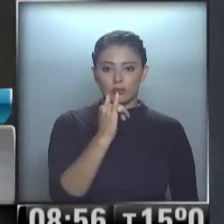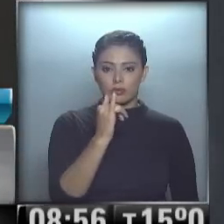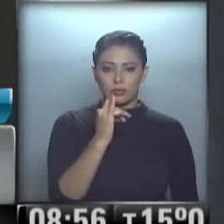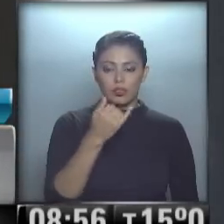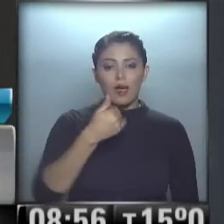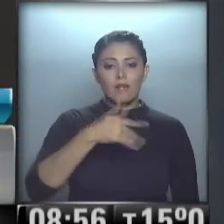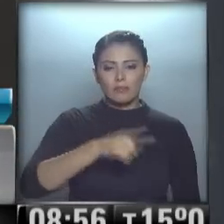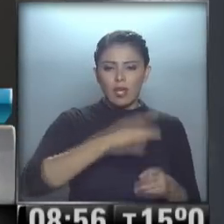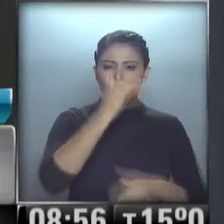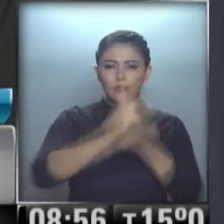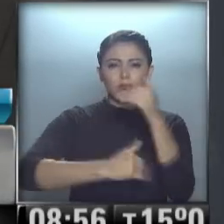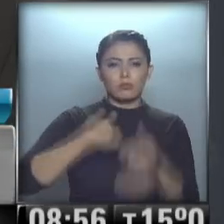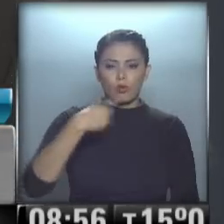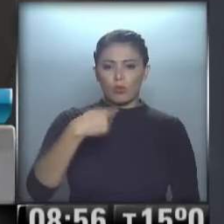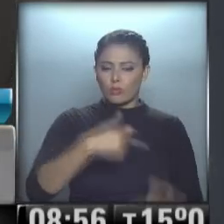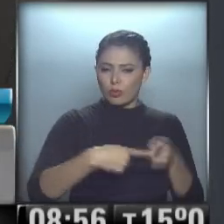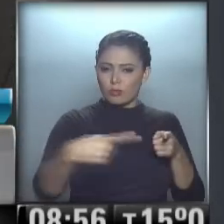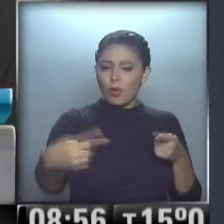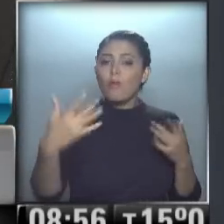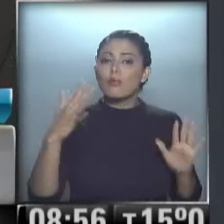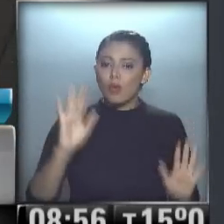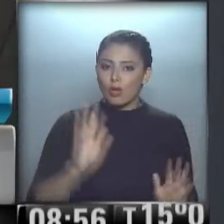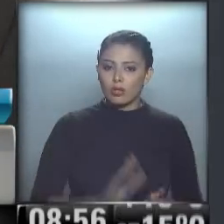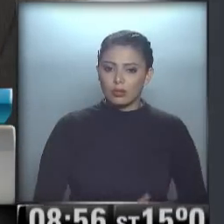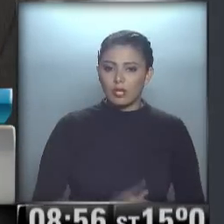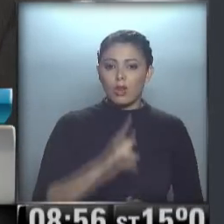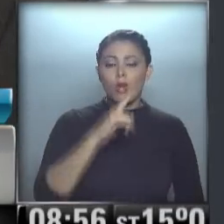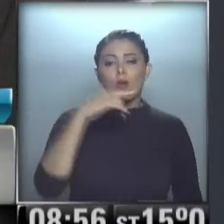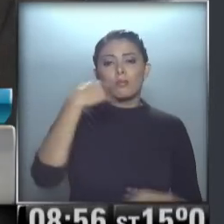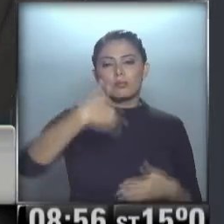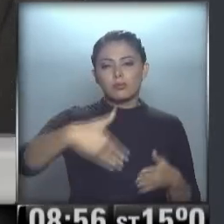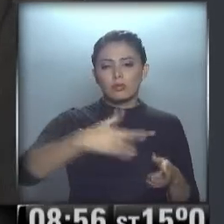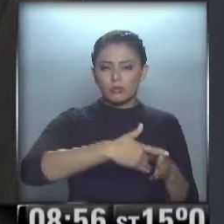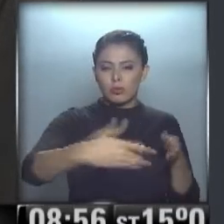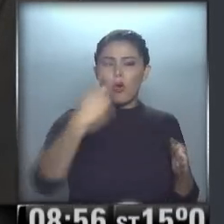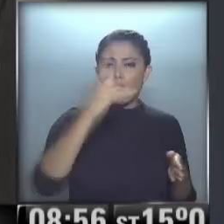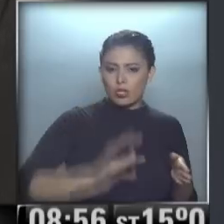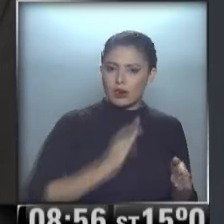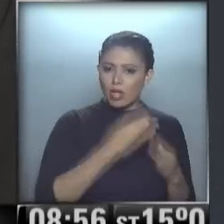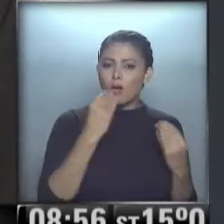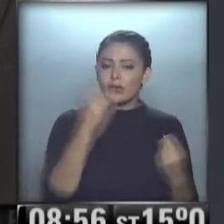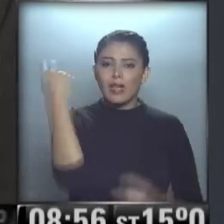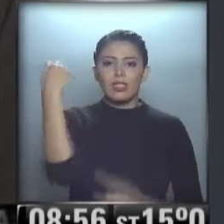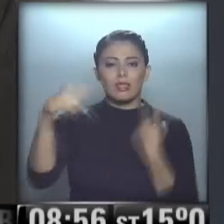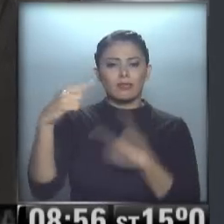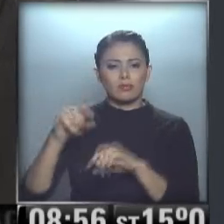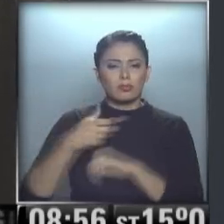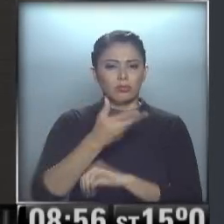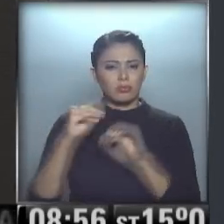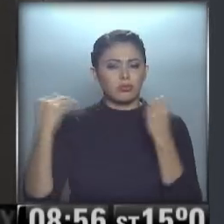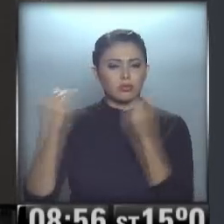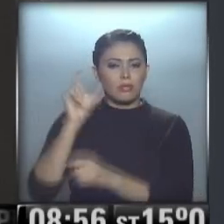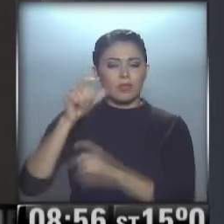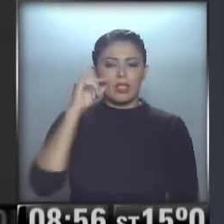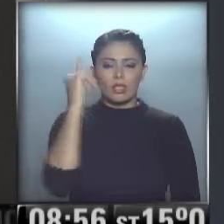tendrá un proceso judicial que se estima que puede llegar a extenderse a lo largo de todo un año por la cantidad de testimonios que se